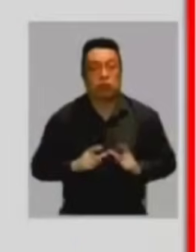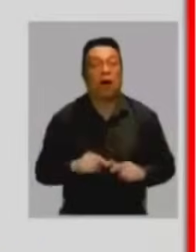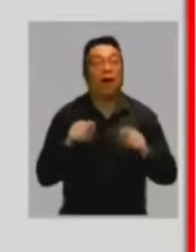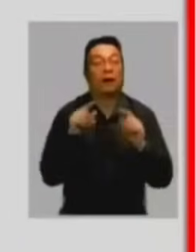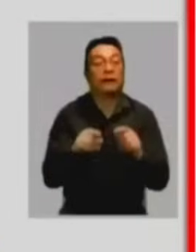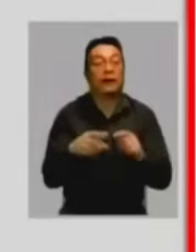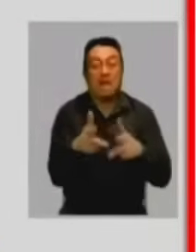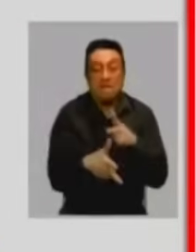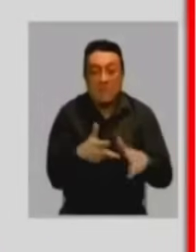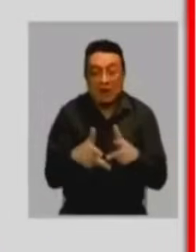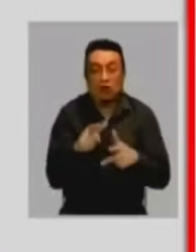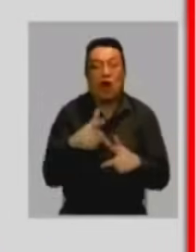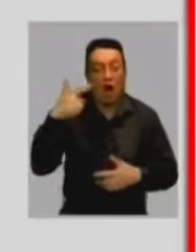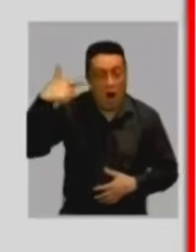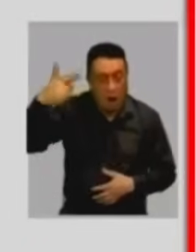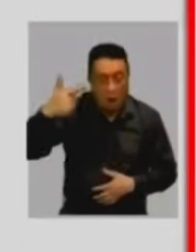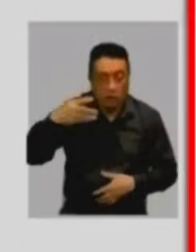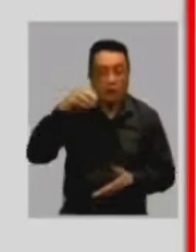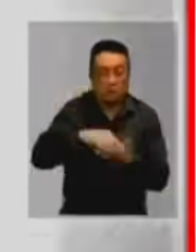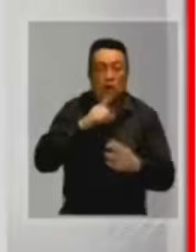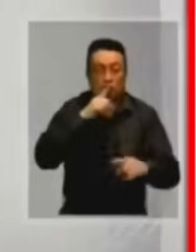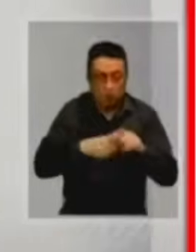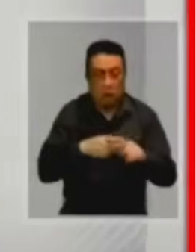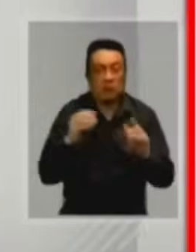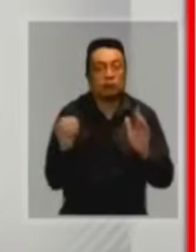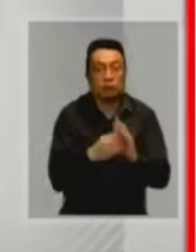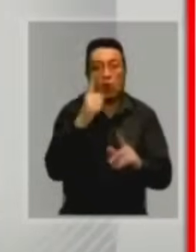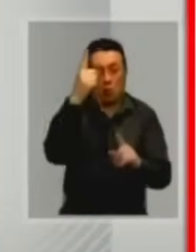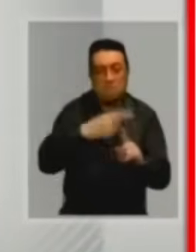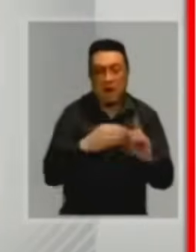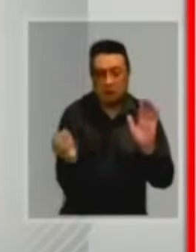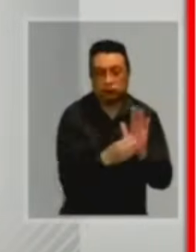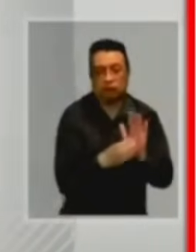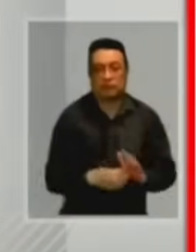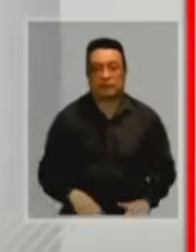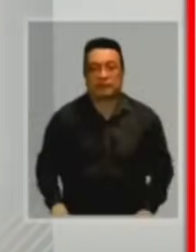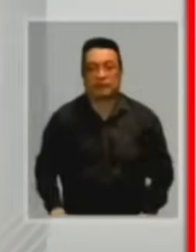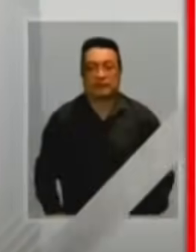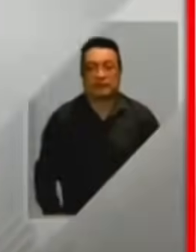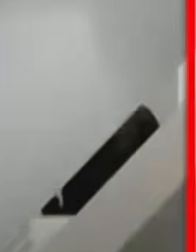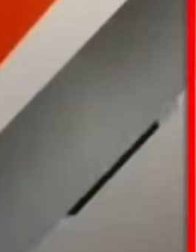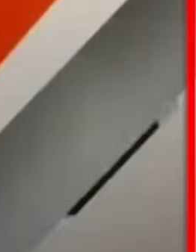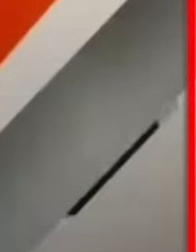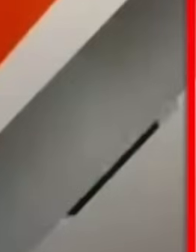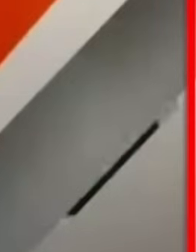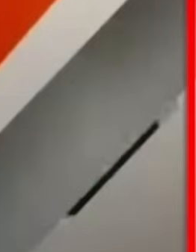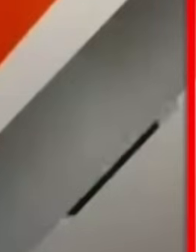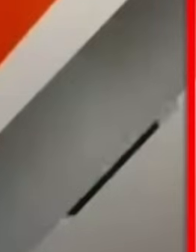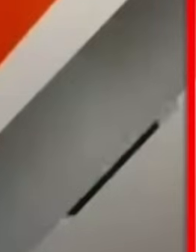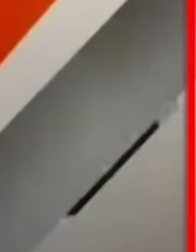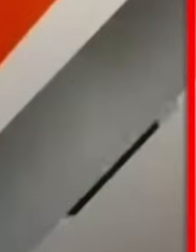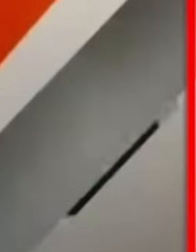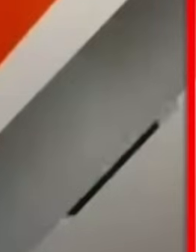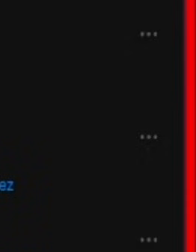de metro en Londres, que llevará su nombre durante un mes. Que no cualquiera tiene eso, no cualquiera. La felicidad es